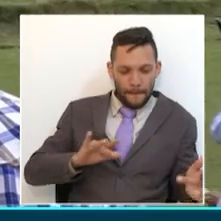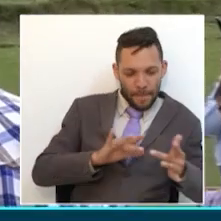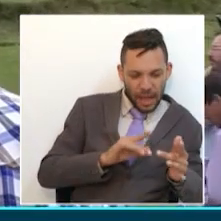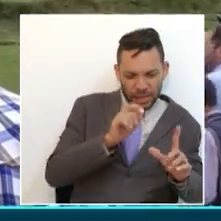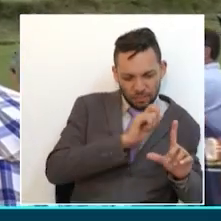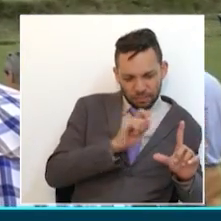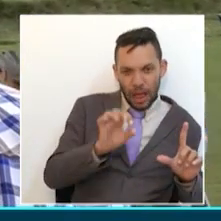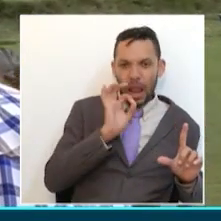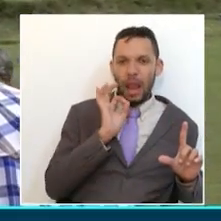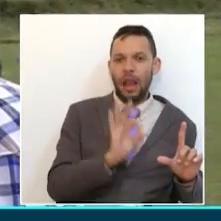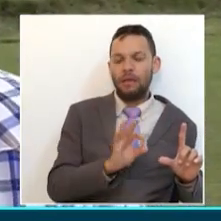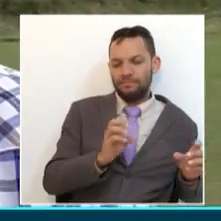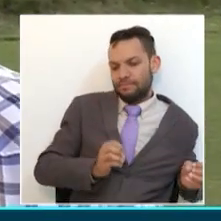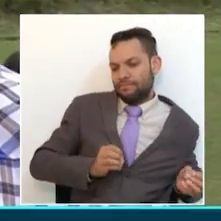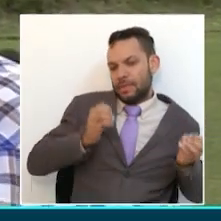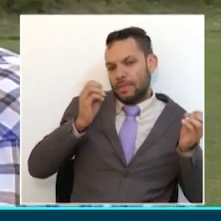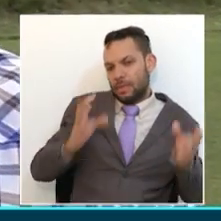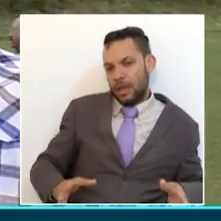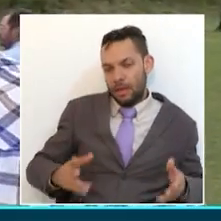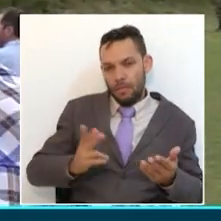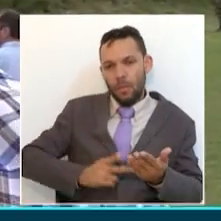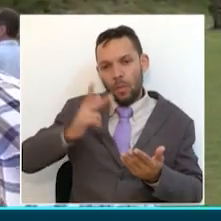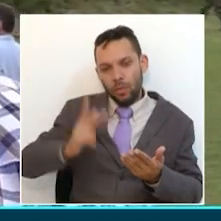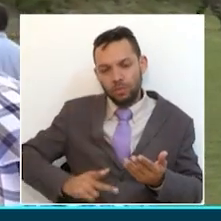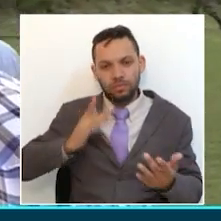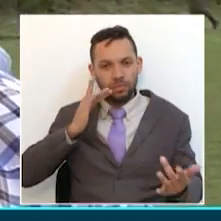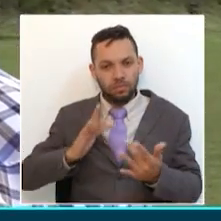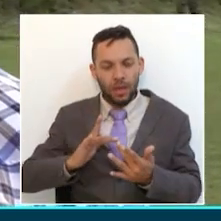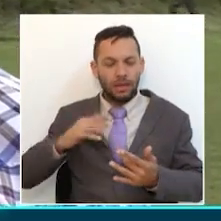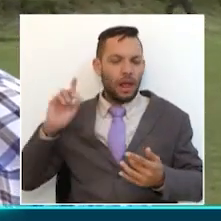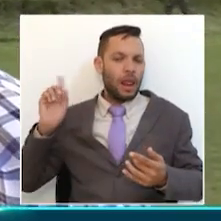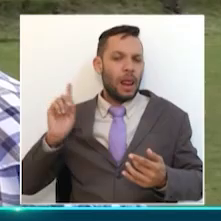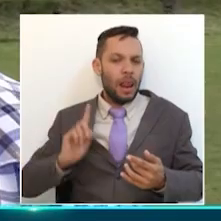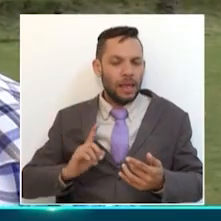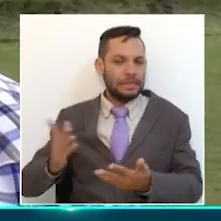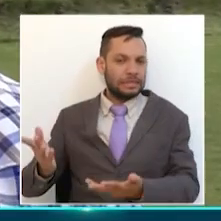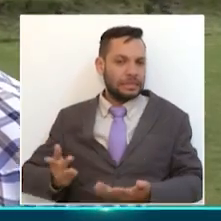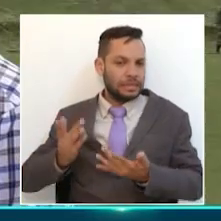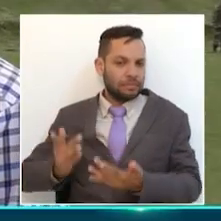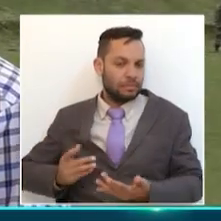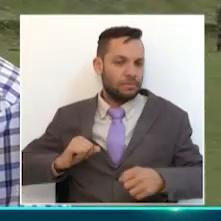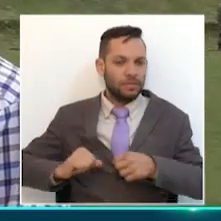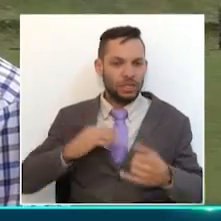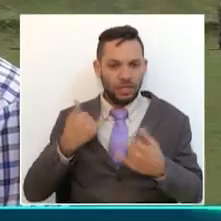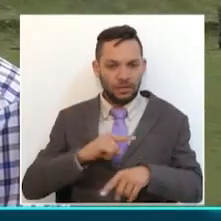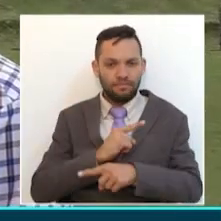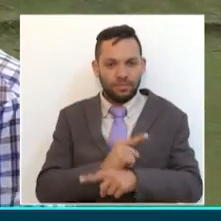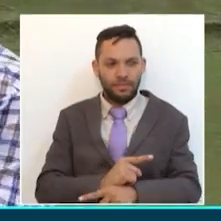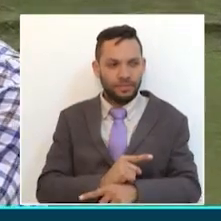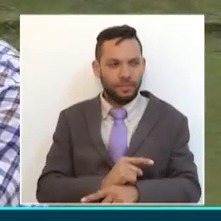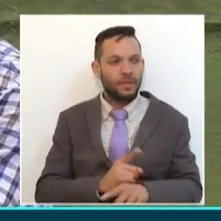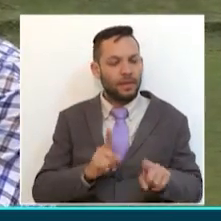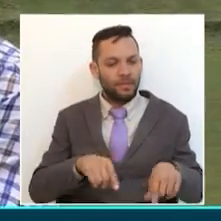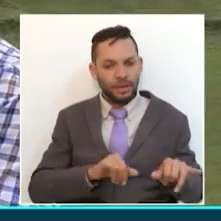para hacer la entrega de ese importante proyecto que ya por más de una década estábamos esperando los montenegrinos. Paralelo a las obras,